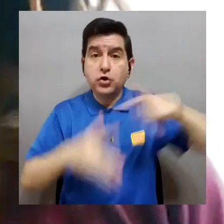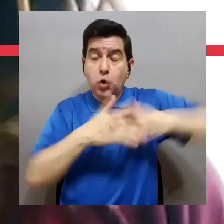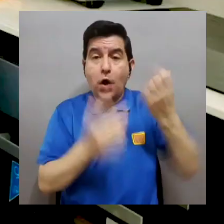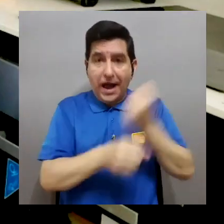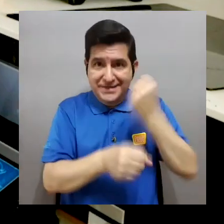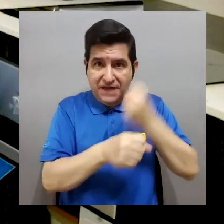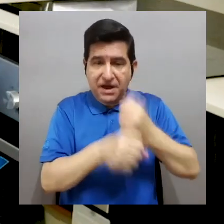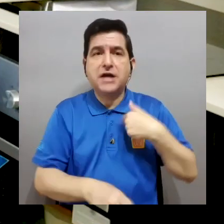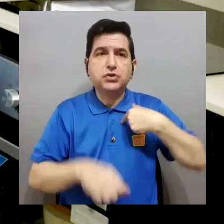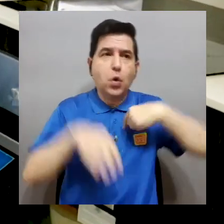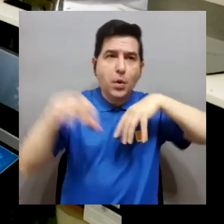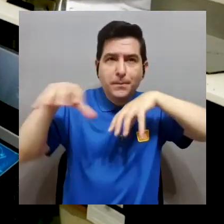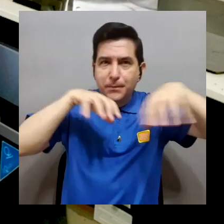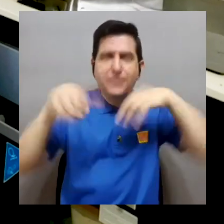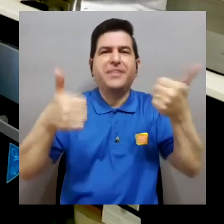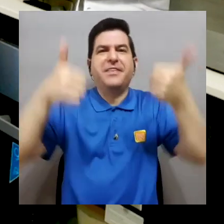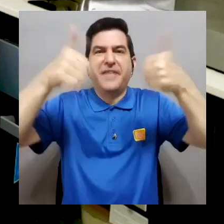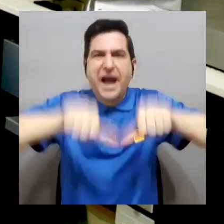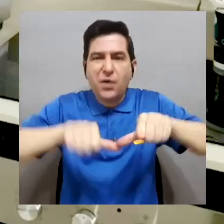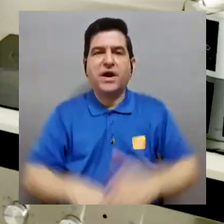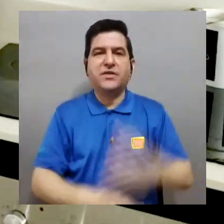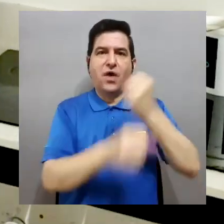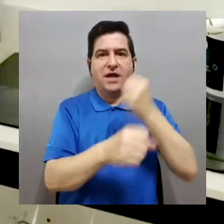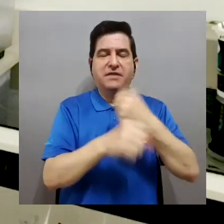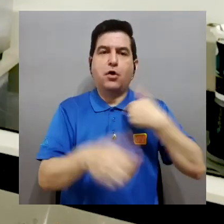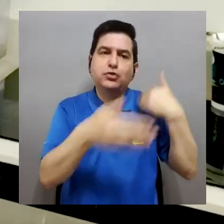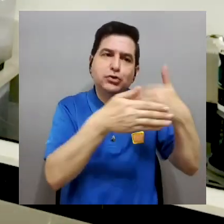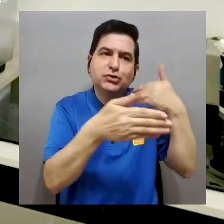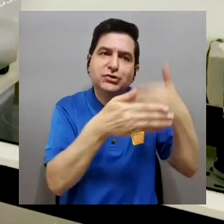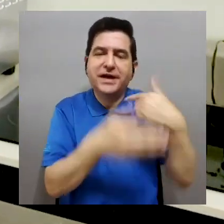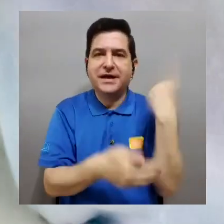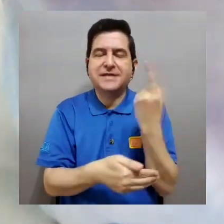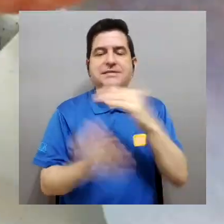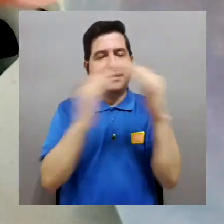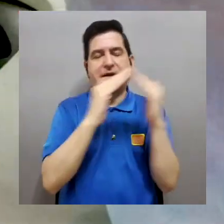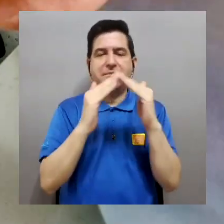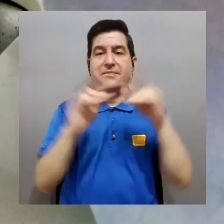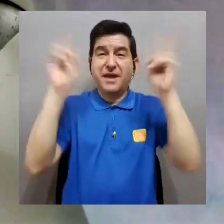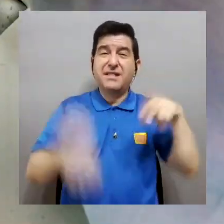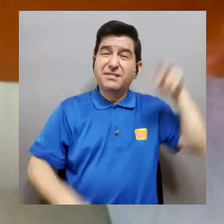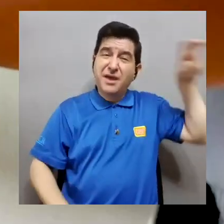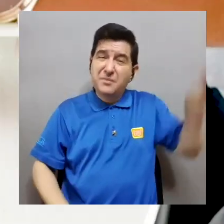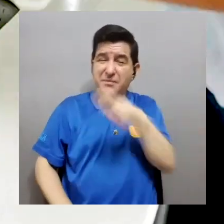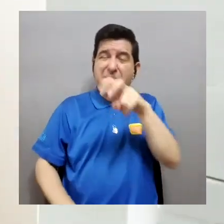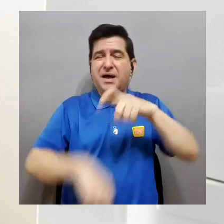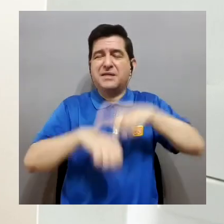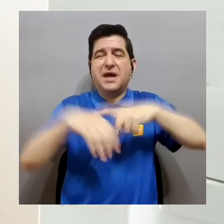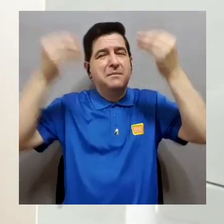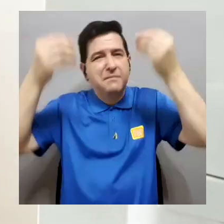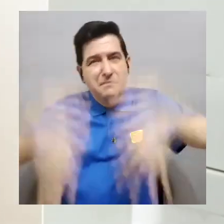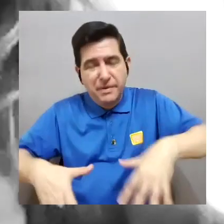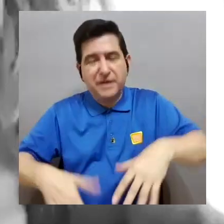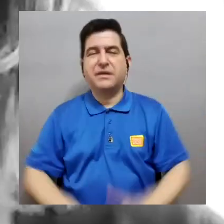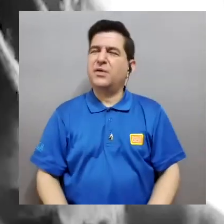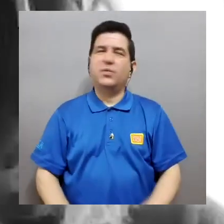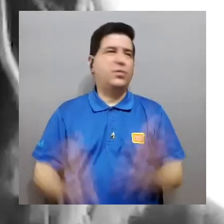empecé a trabajar, me he ido moviendo de acuerdo al lugar de trabajo para estar cerca, siempre en la ciudad, porque el tema del transporte y perder tiempo en